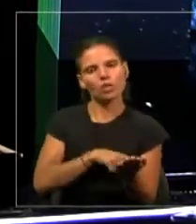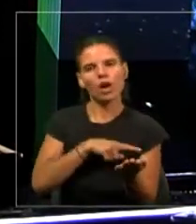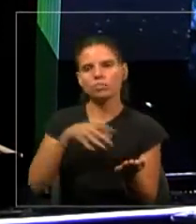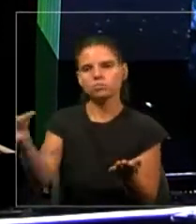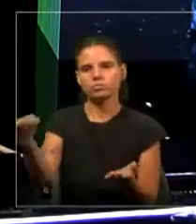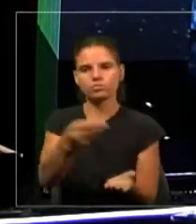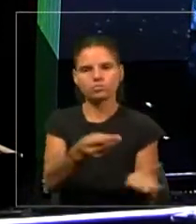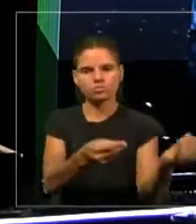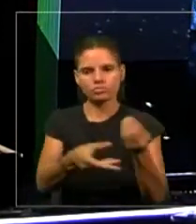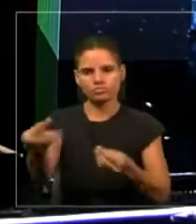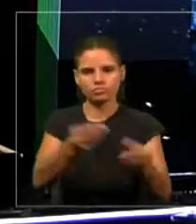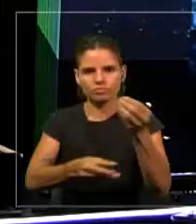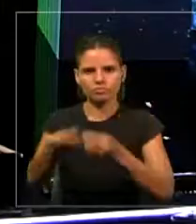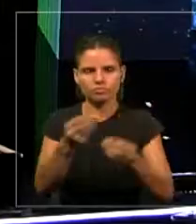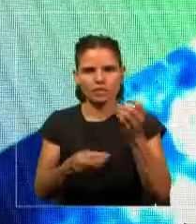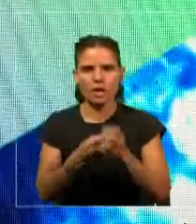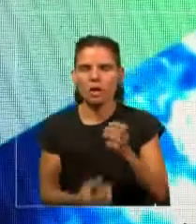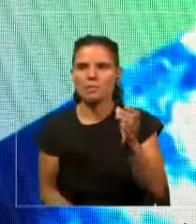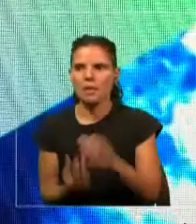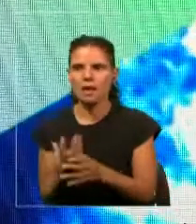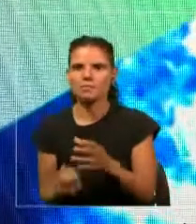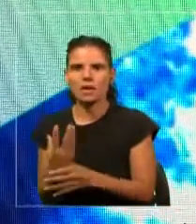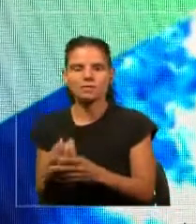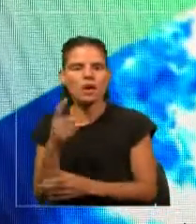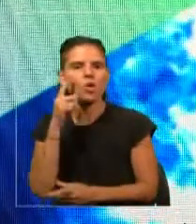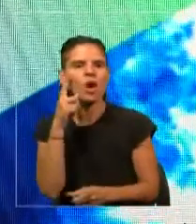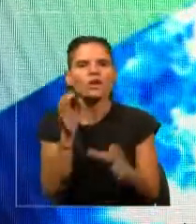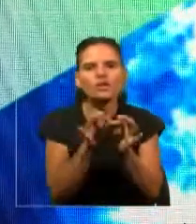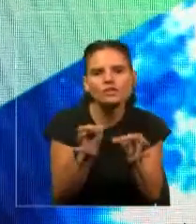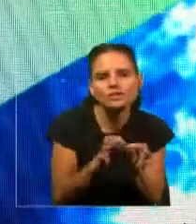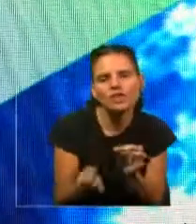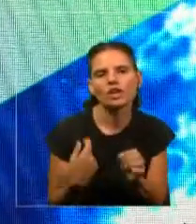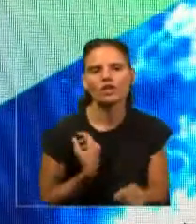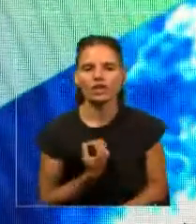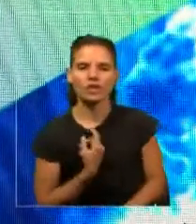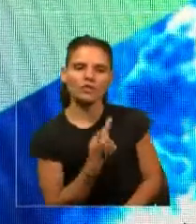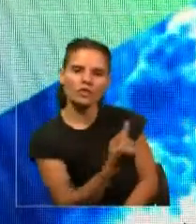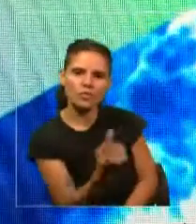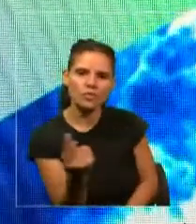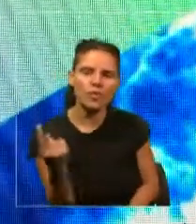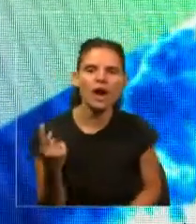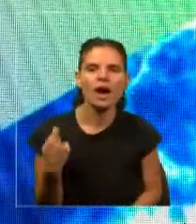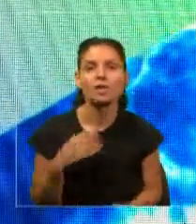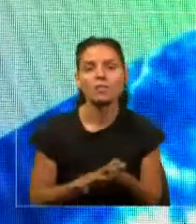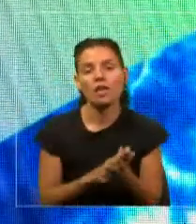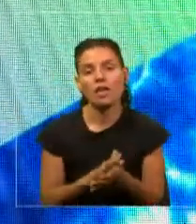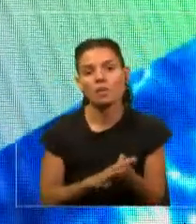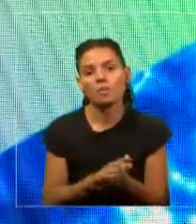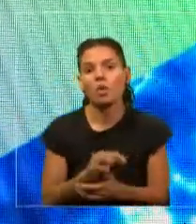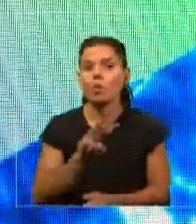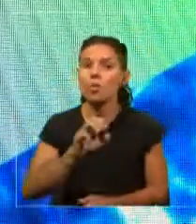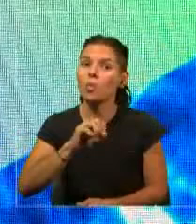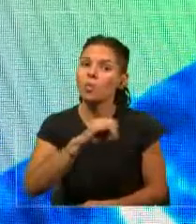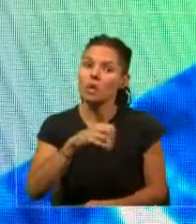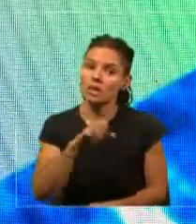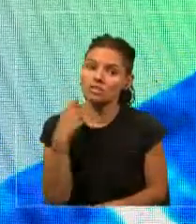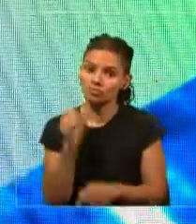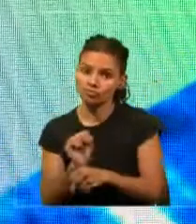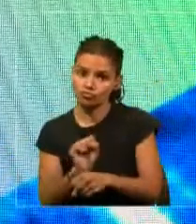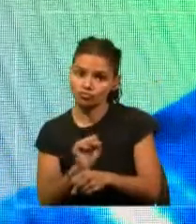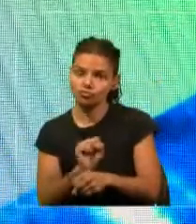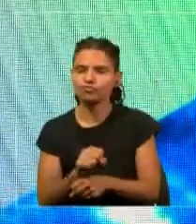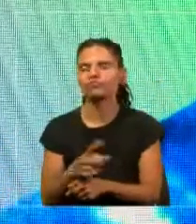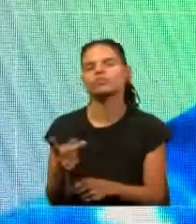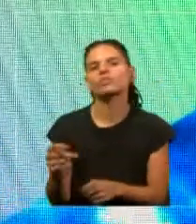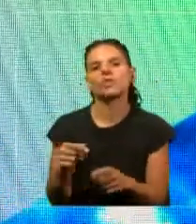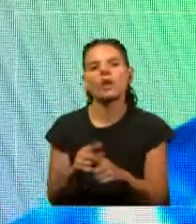enunciaban sugerencias individuales. Toma tal itinerario, ejemplo Waze, o va a tal